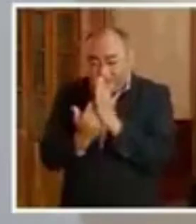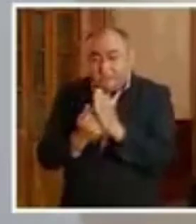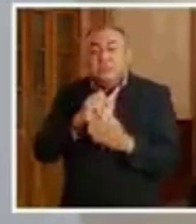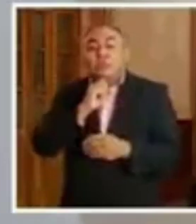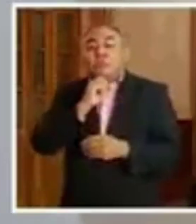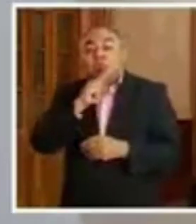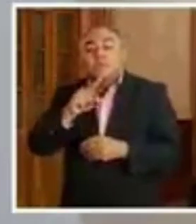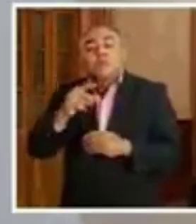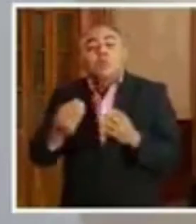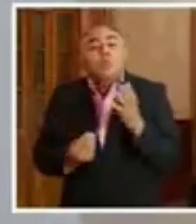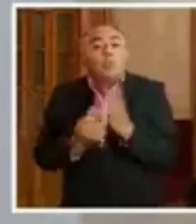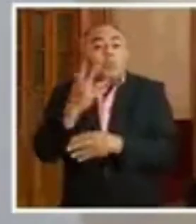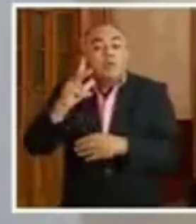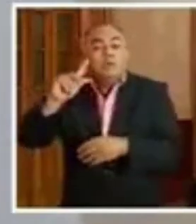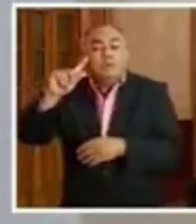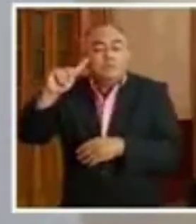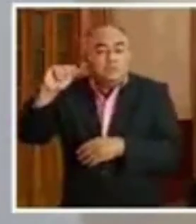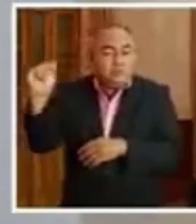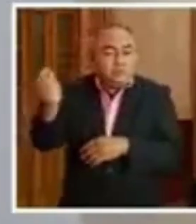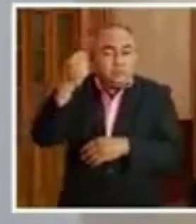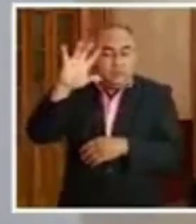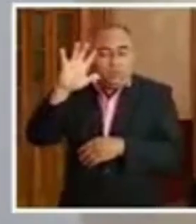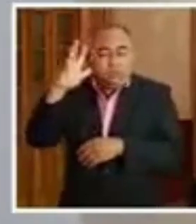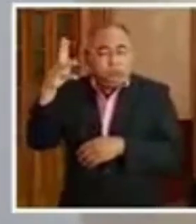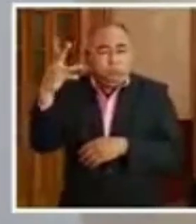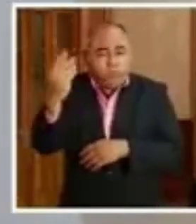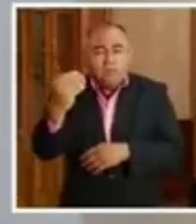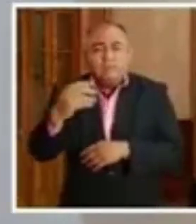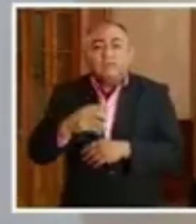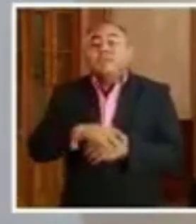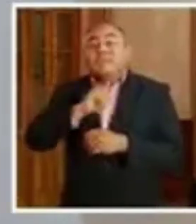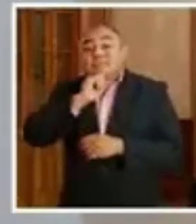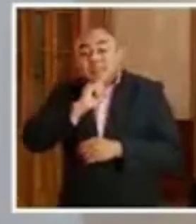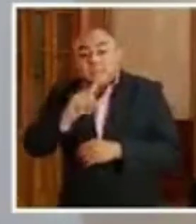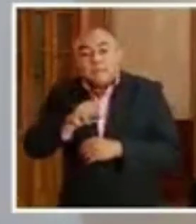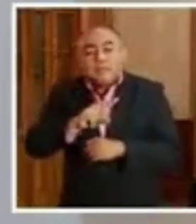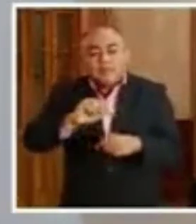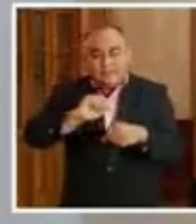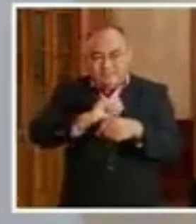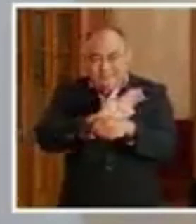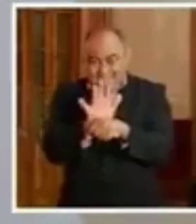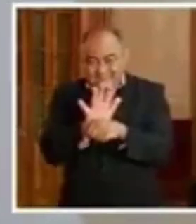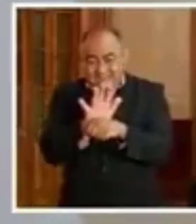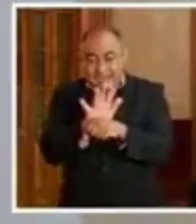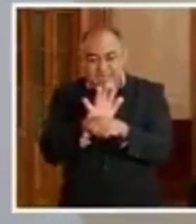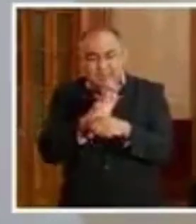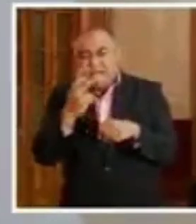y los nuevos comportamientos que el COVID nos dejó.